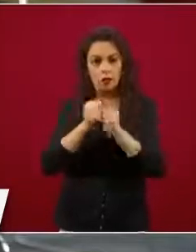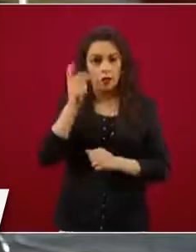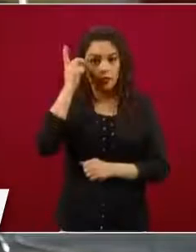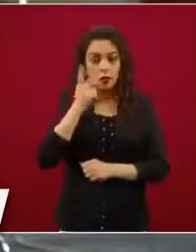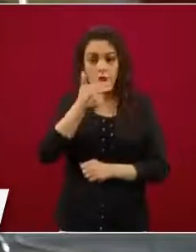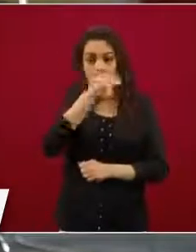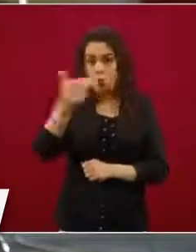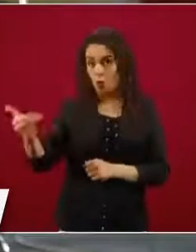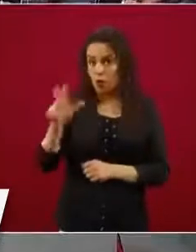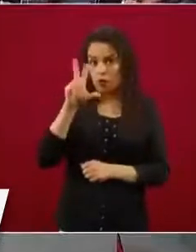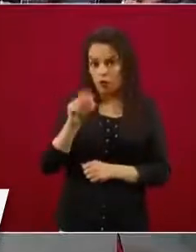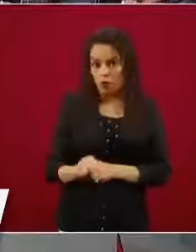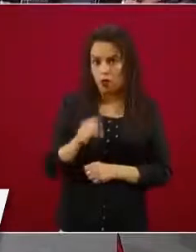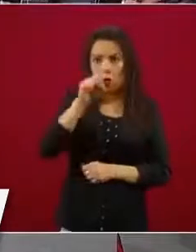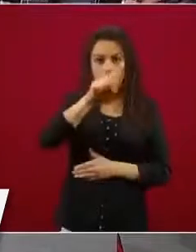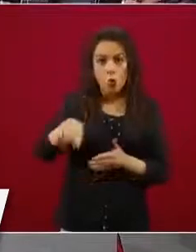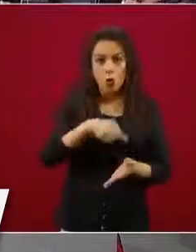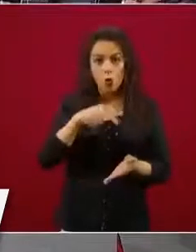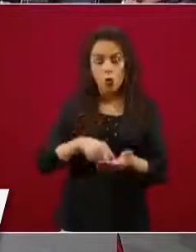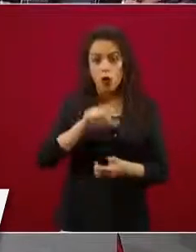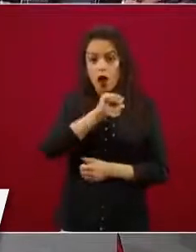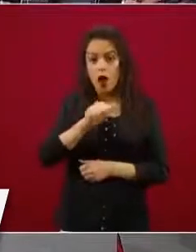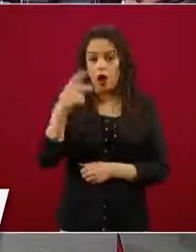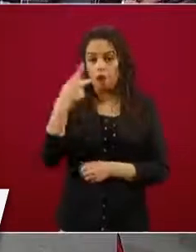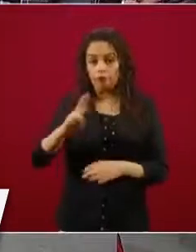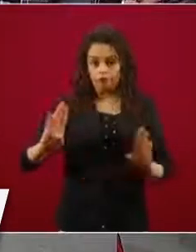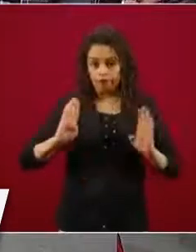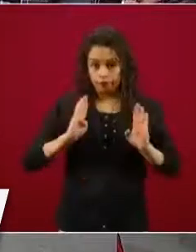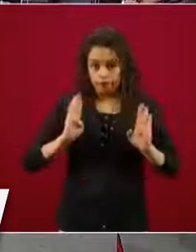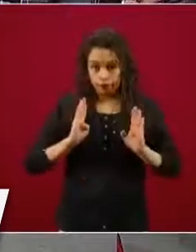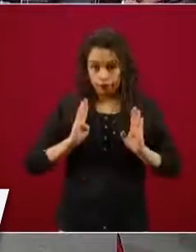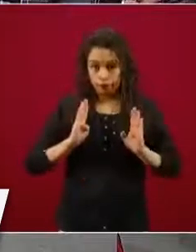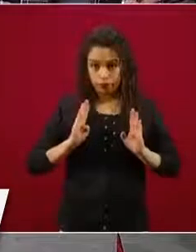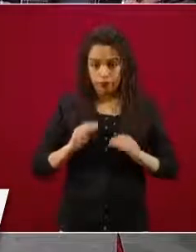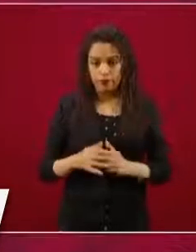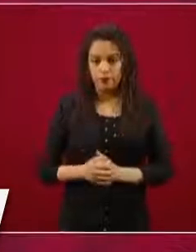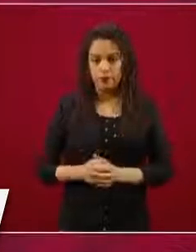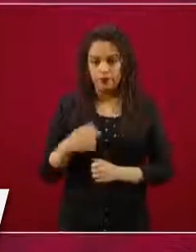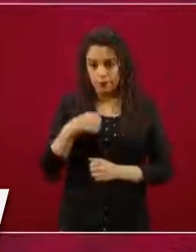zonas militares? Estoy valorando en dónde